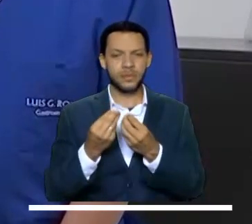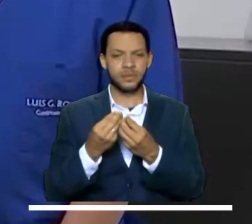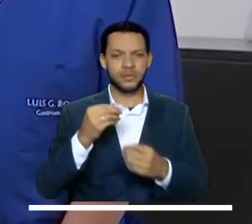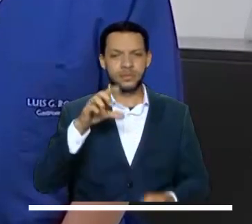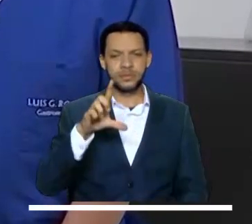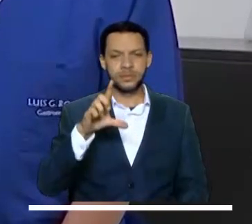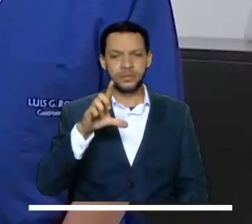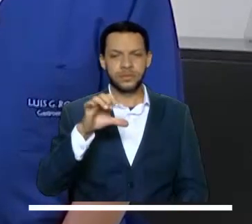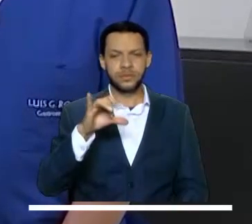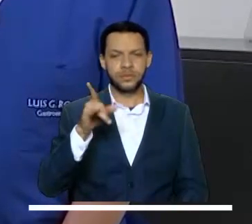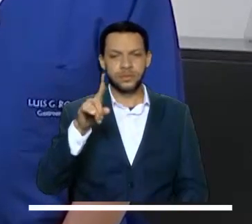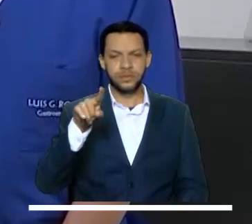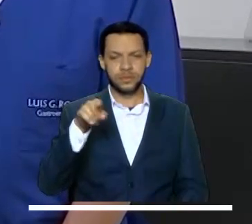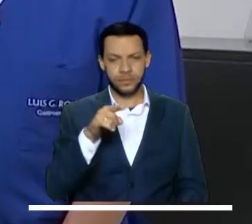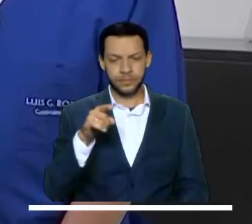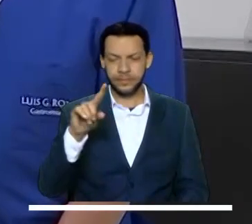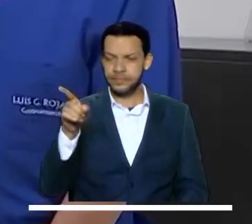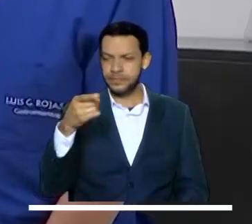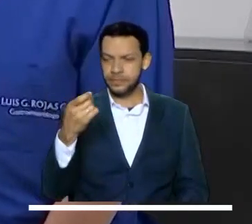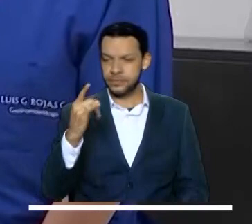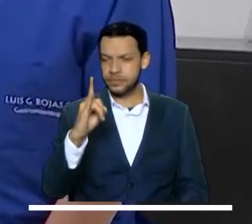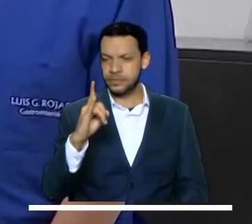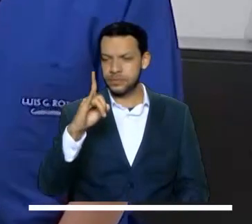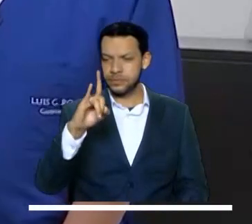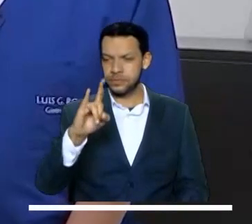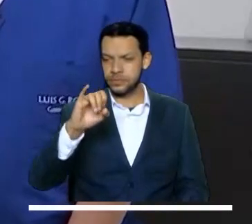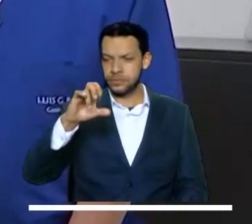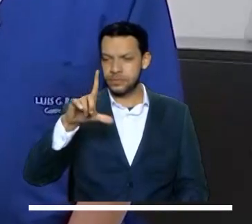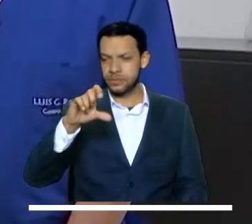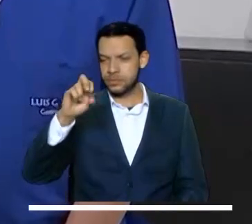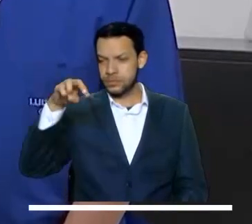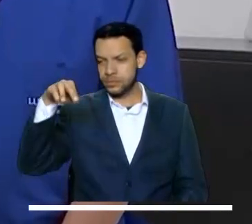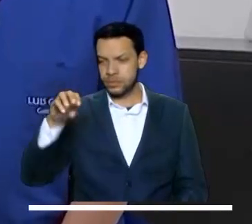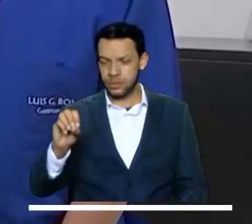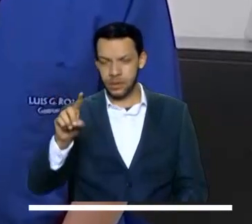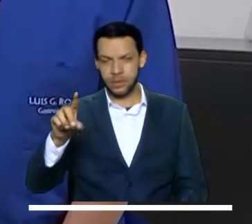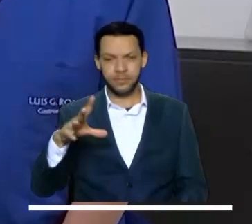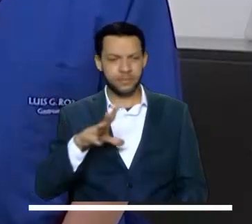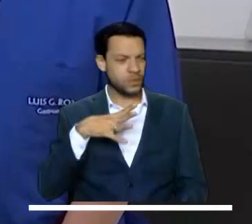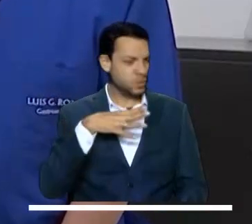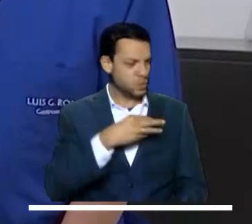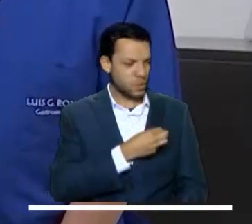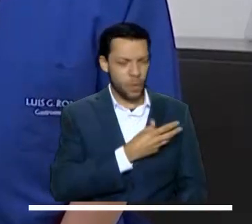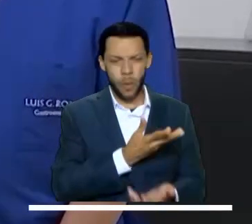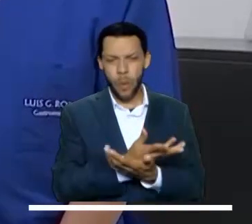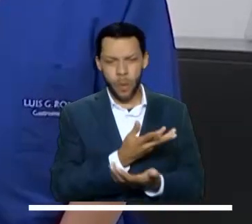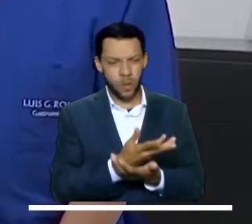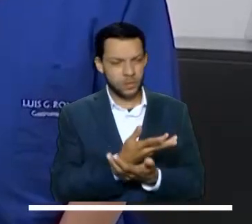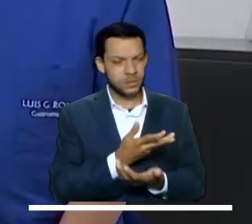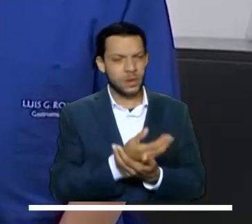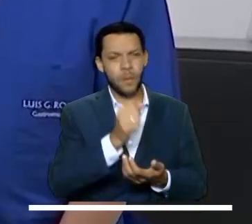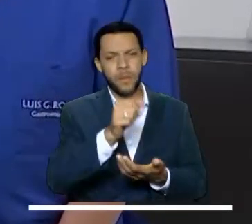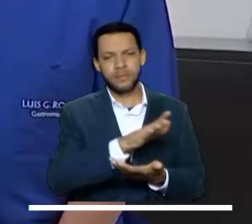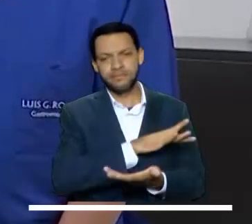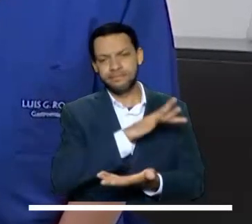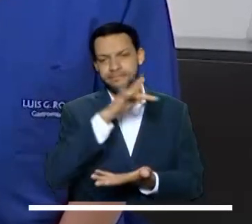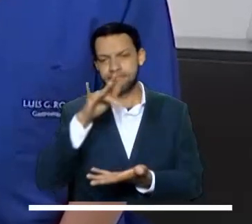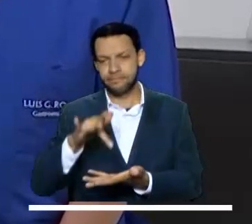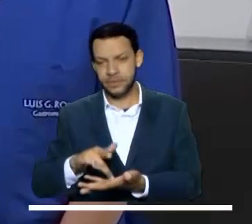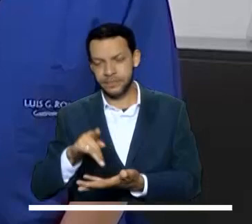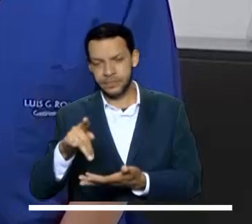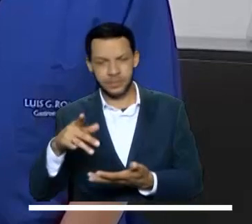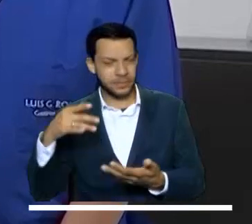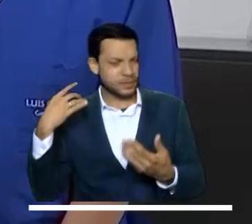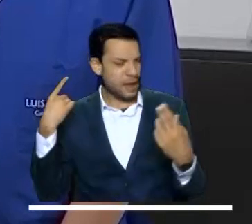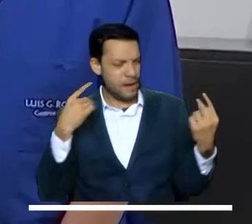siempre referimos los pacientes desde hace 10 o más años de los parques de la salud. Primero por la agilidad con que nos las